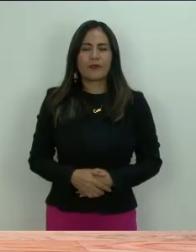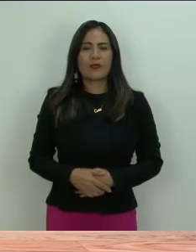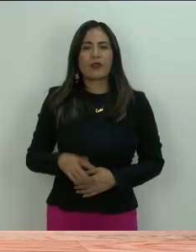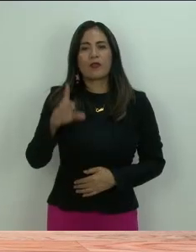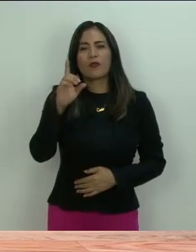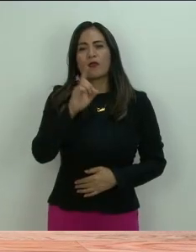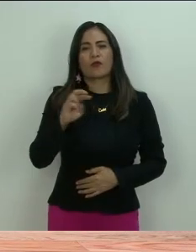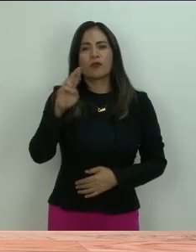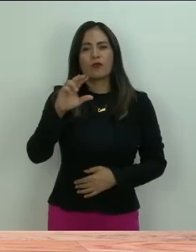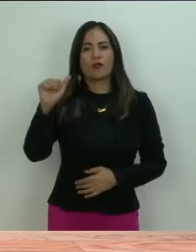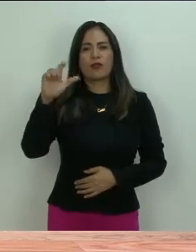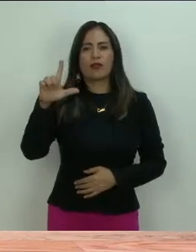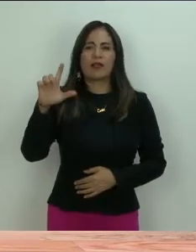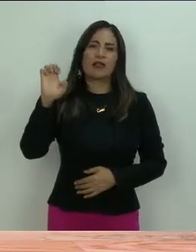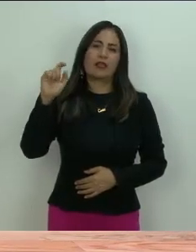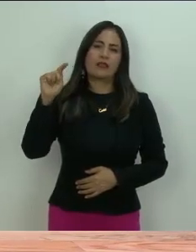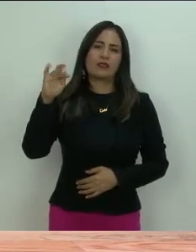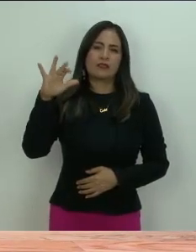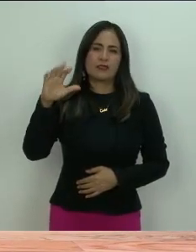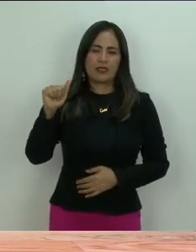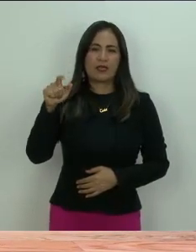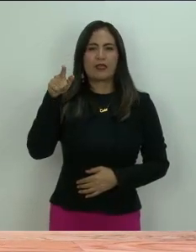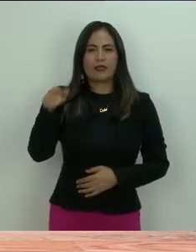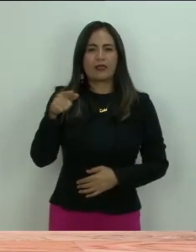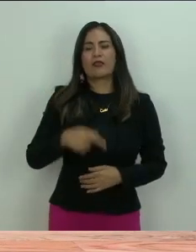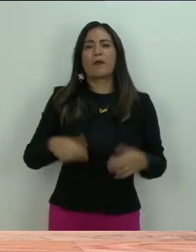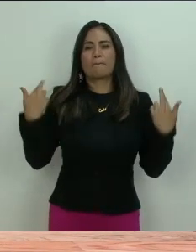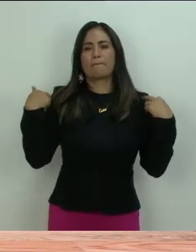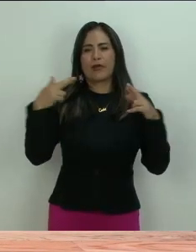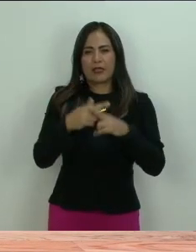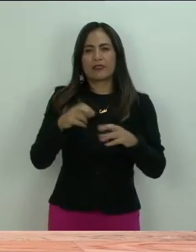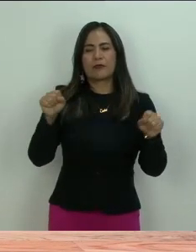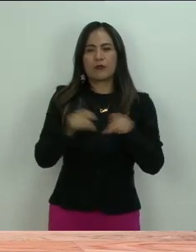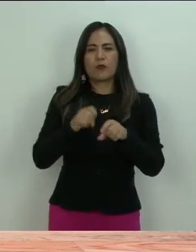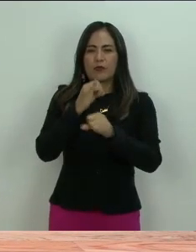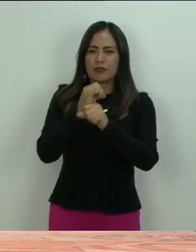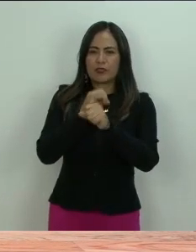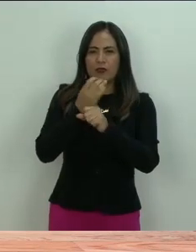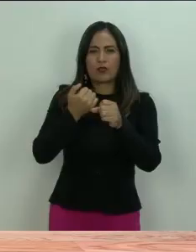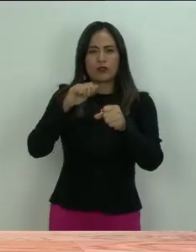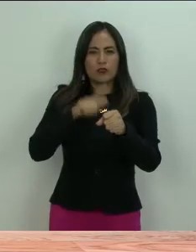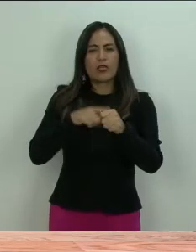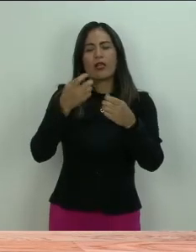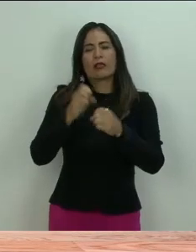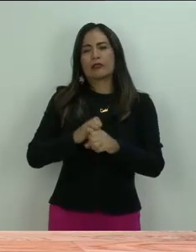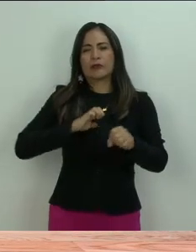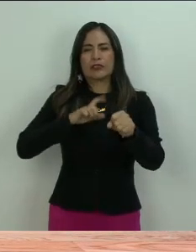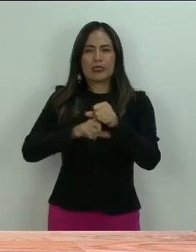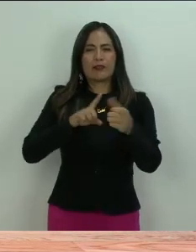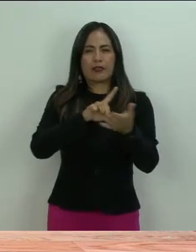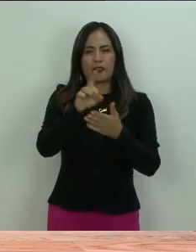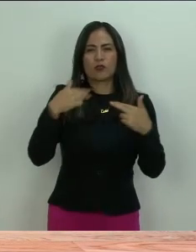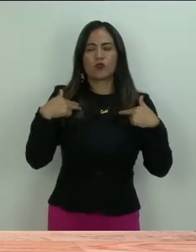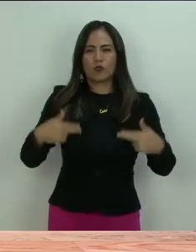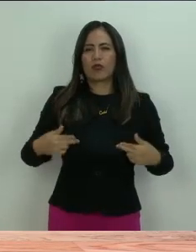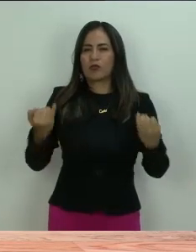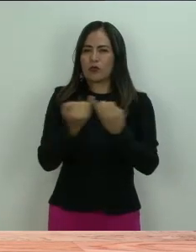Doctora Leticia Bonifaz Alfonso, catedrática e investigadora social experta en derechos humanos e igualdad de